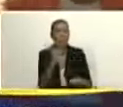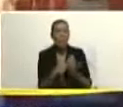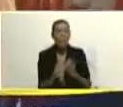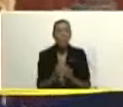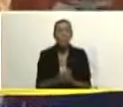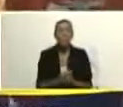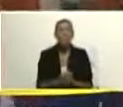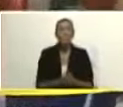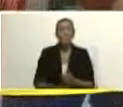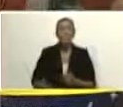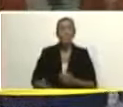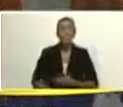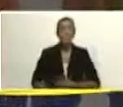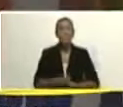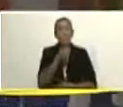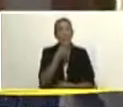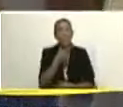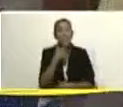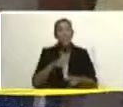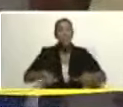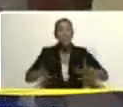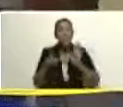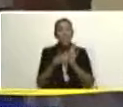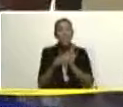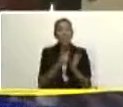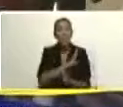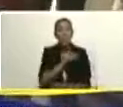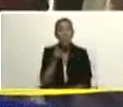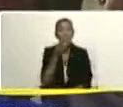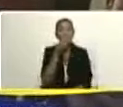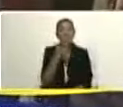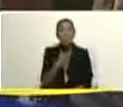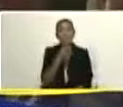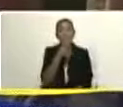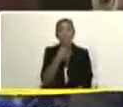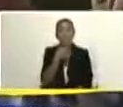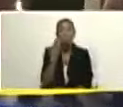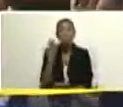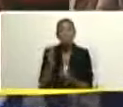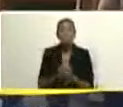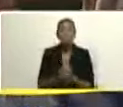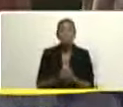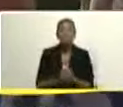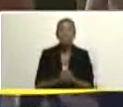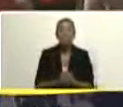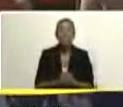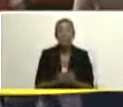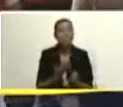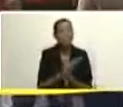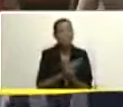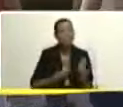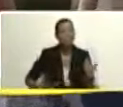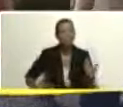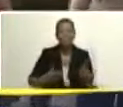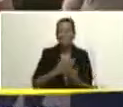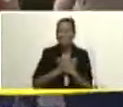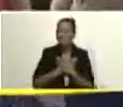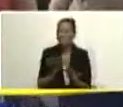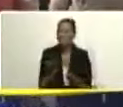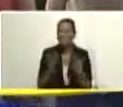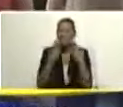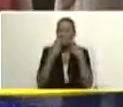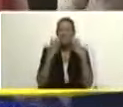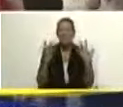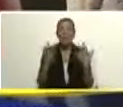Norma, qué bello ha quedado tu liceo, Norma. ¿Qué sí, me presidente, dice? De verdad que... Ay, me quedo